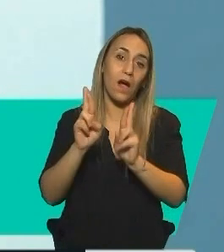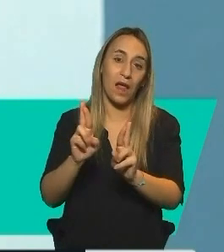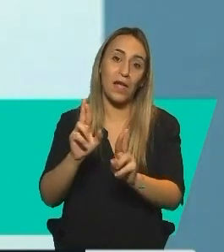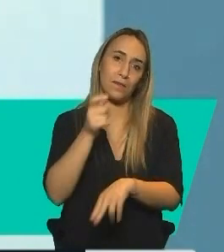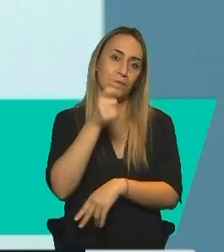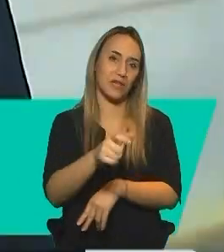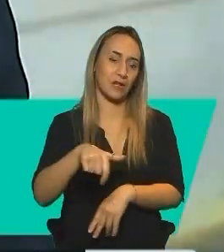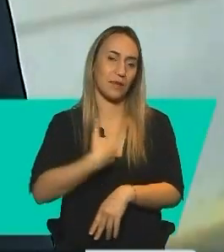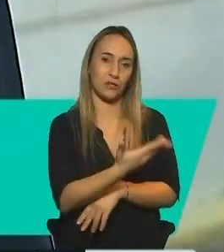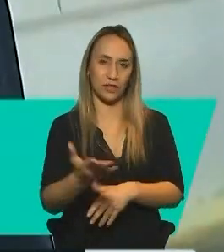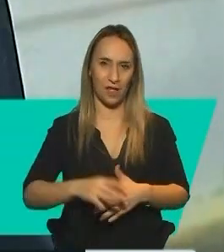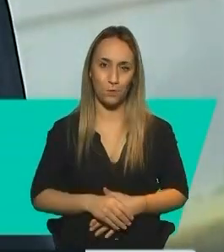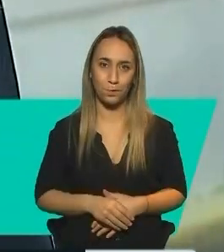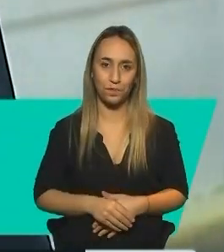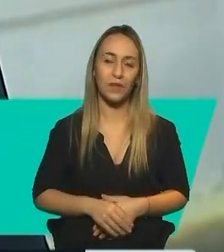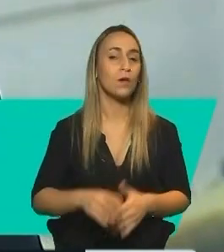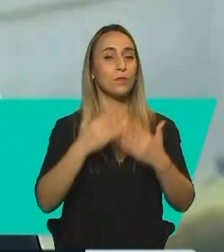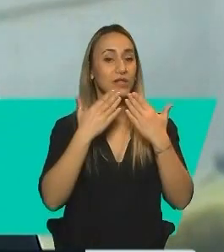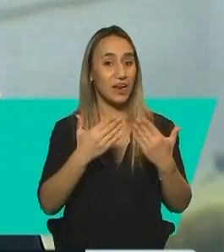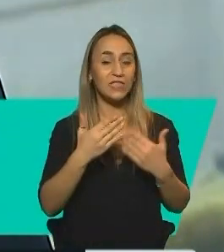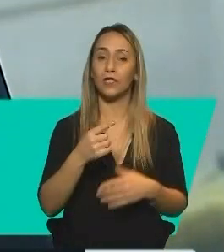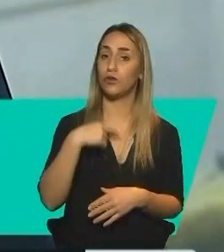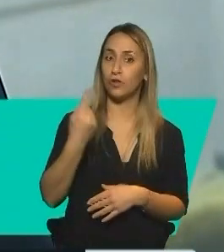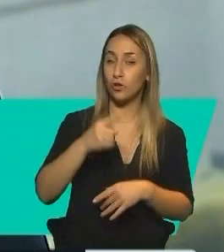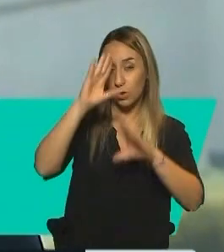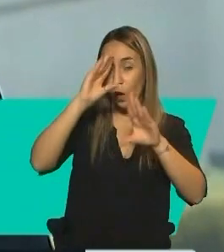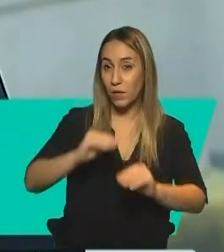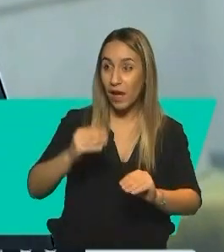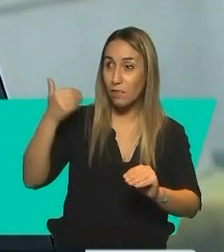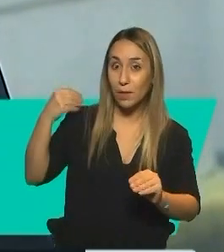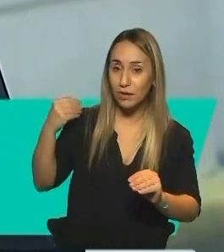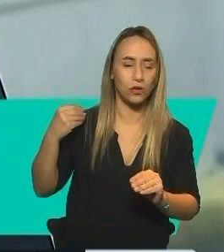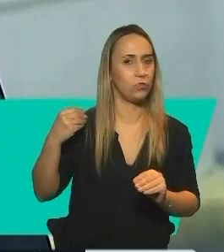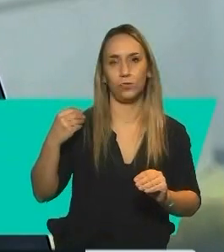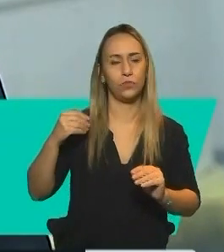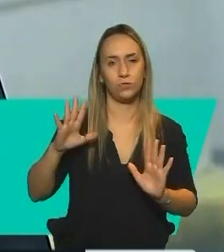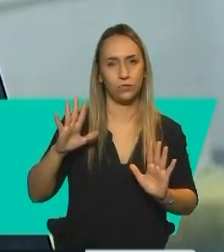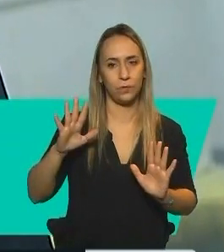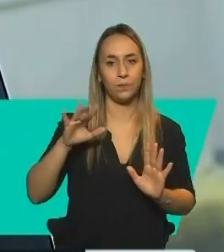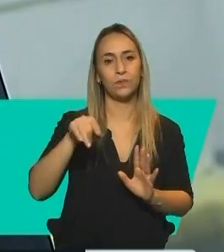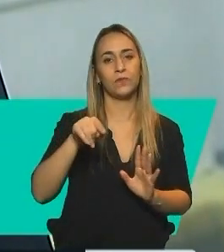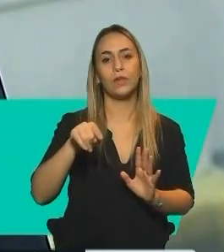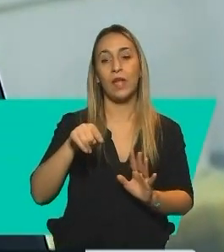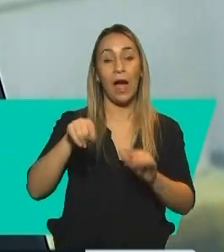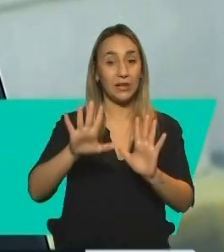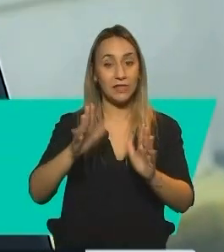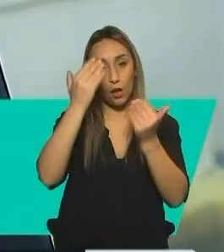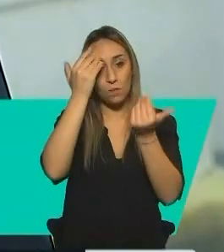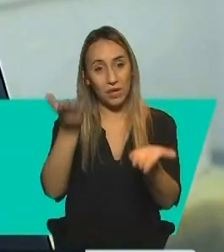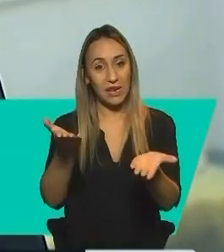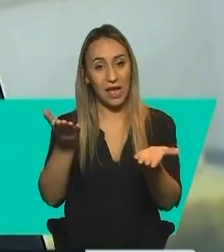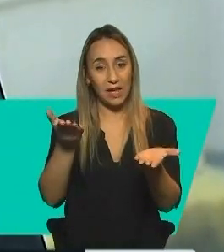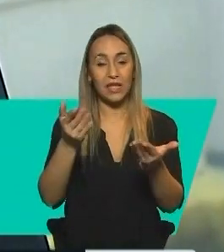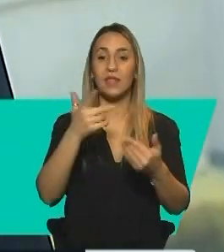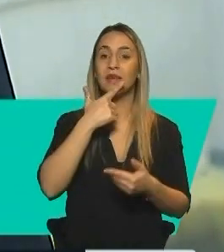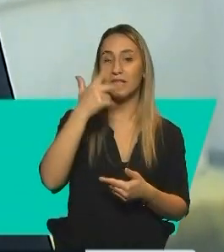argentina. Gracias, Ariel. Y no tenemos que olvidar lo que pasó. Este fue el homenaje de Shalom Amia